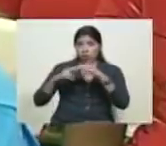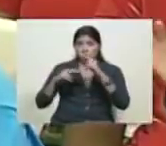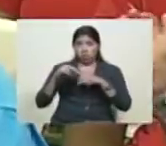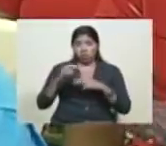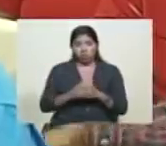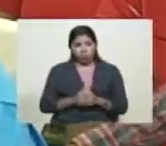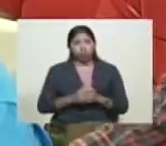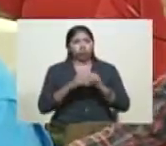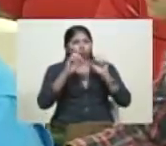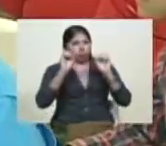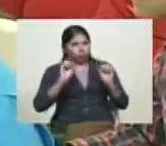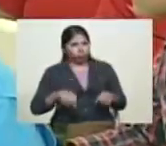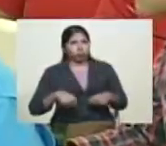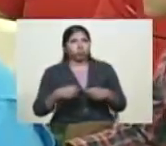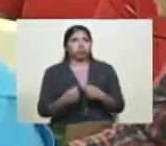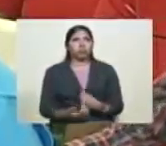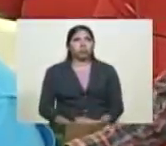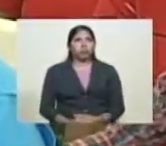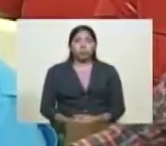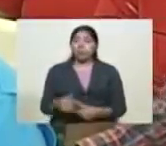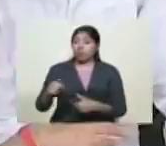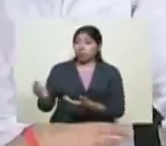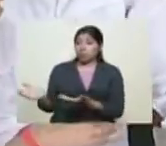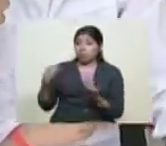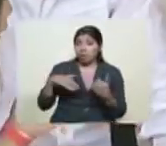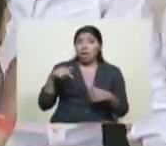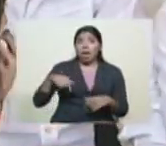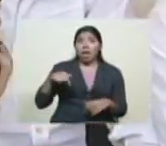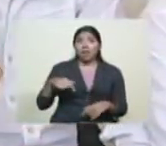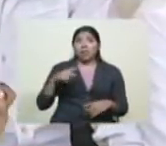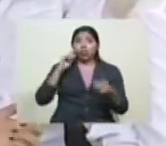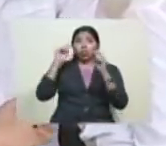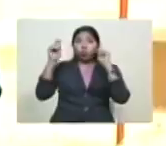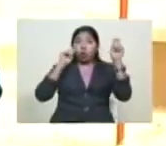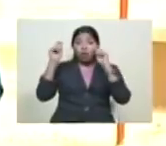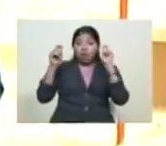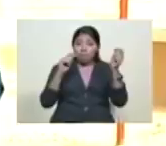los chinos hoteles para que vengan los turistas de la China.